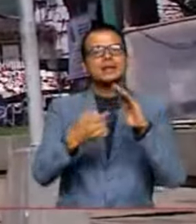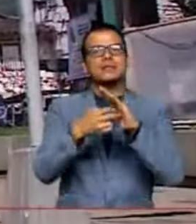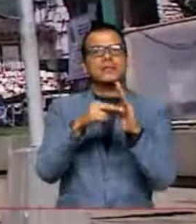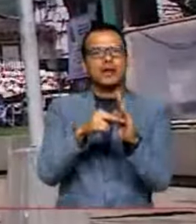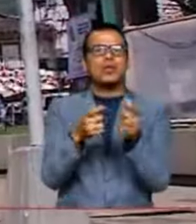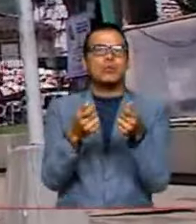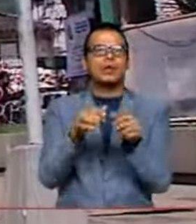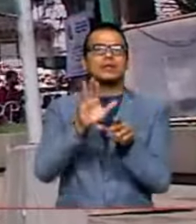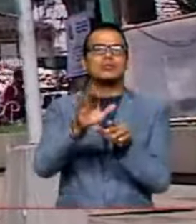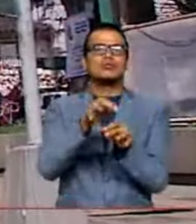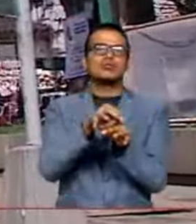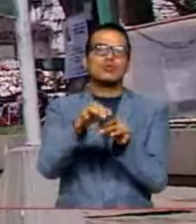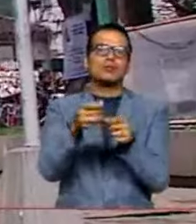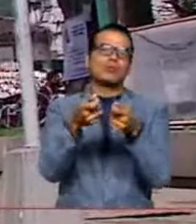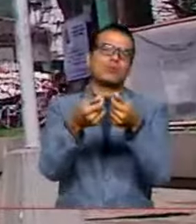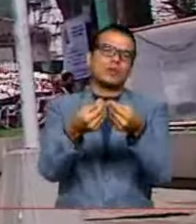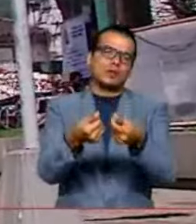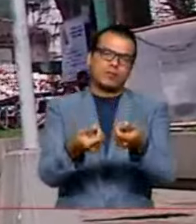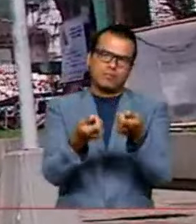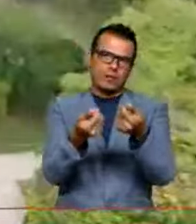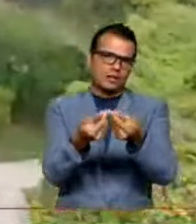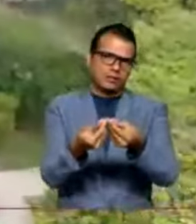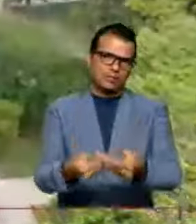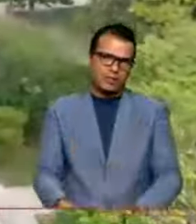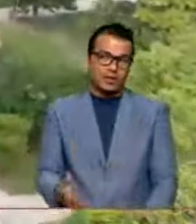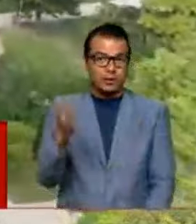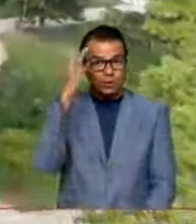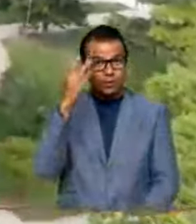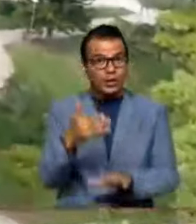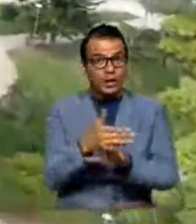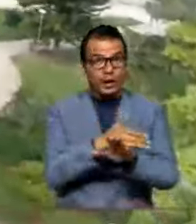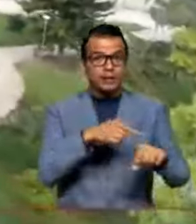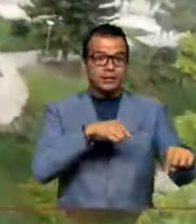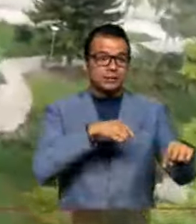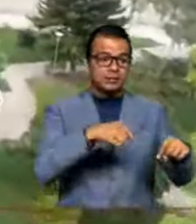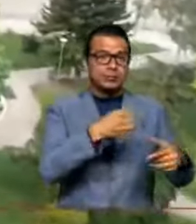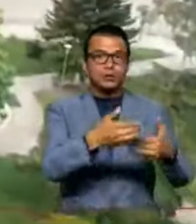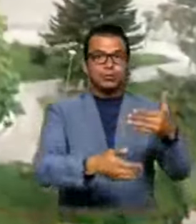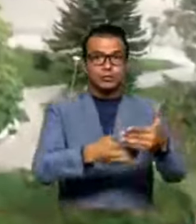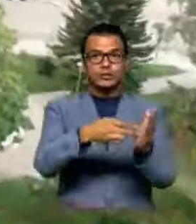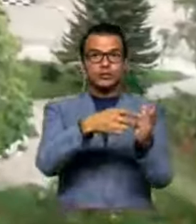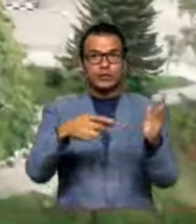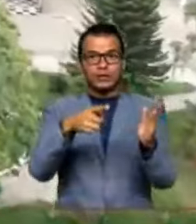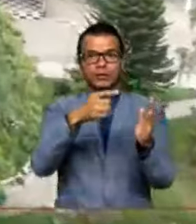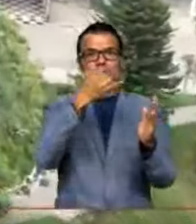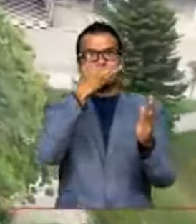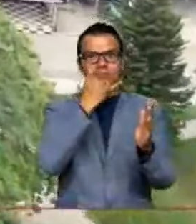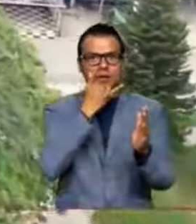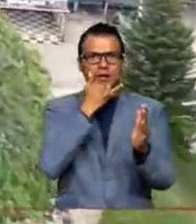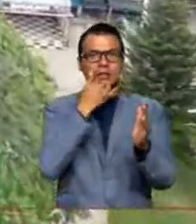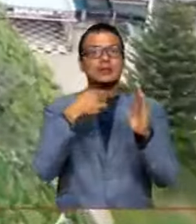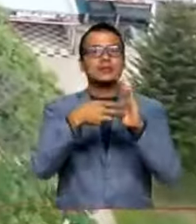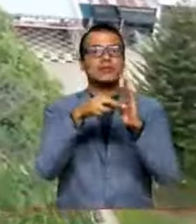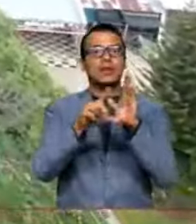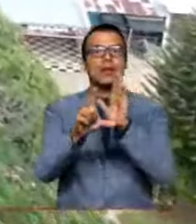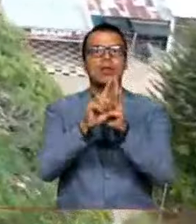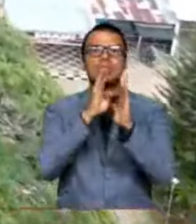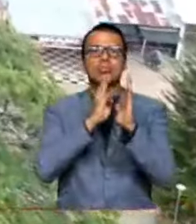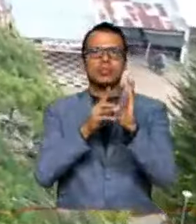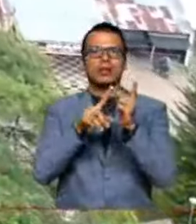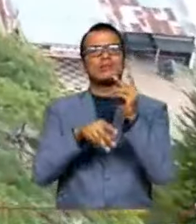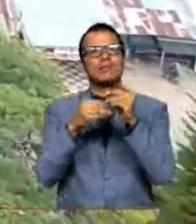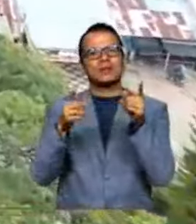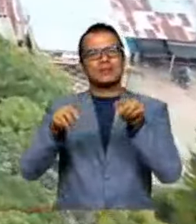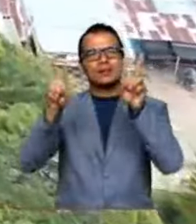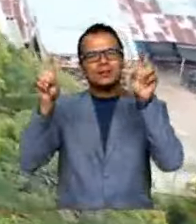manifiesto deficiencias de índoles técnica administrativa IL legal en el caso particular de fundí las